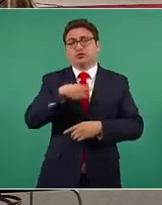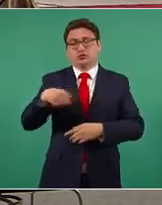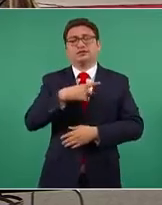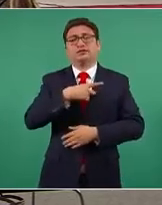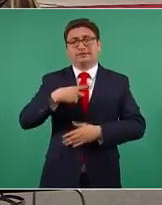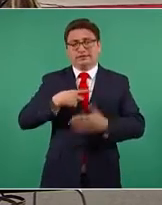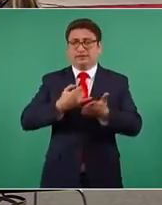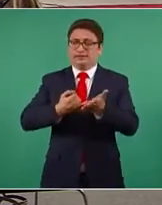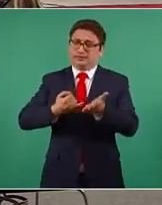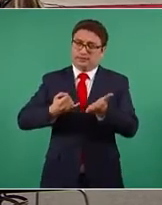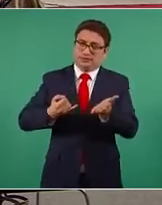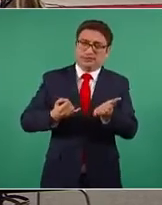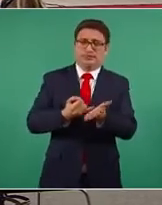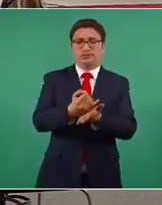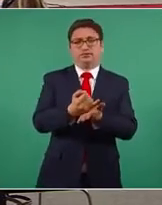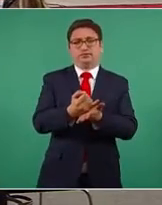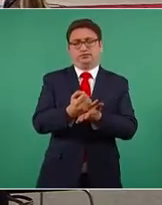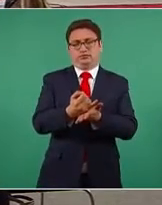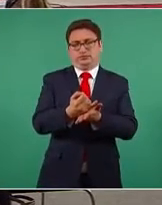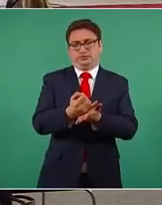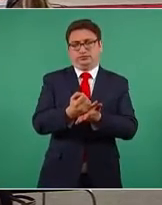es mandar obedeciendo.